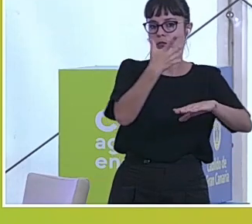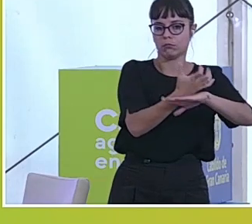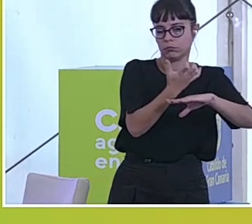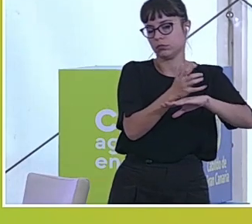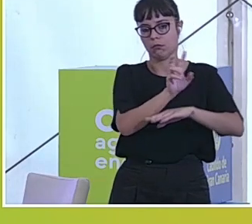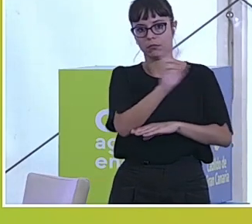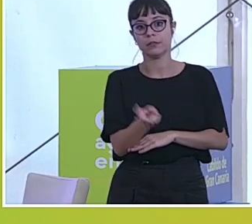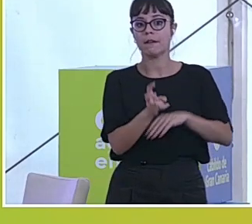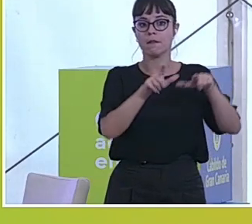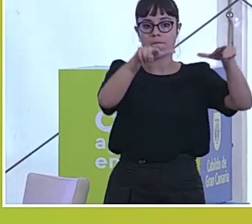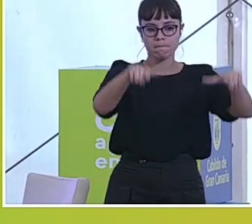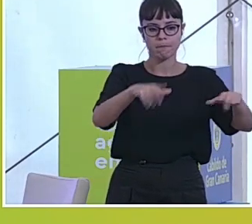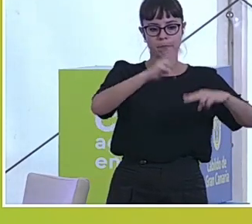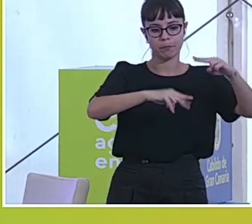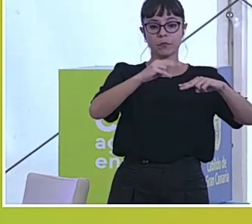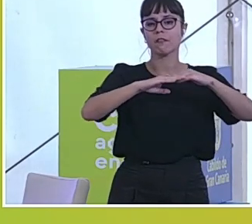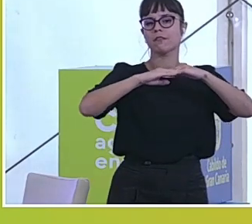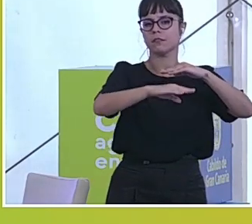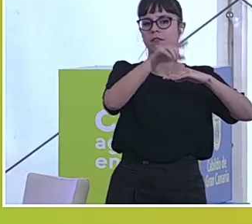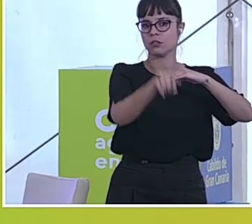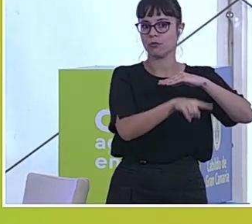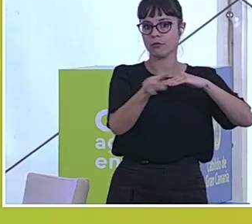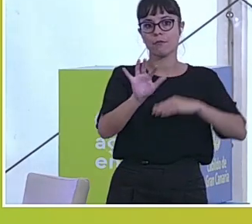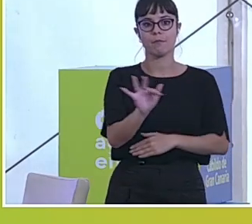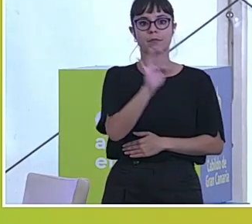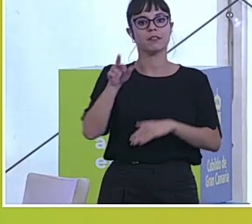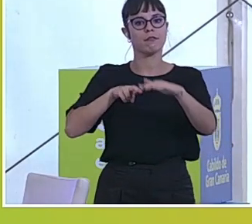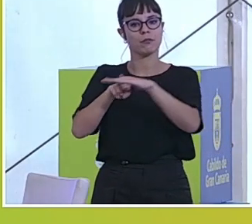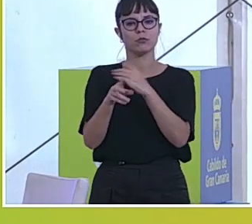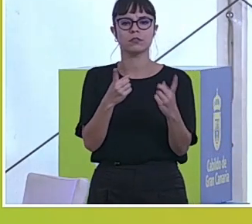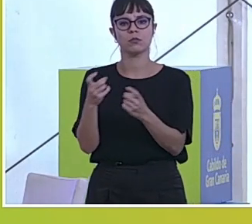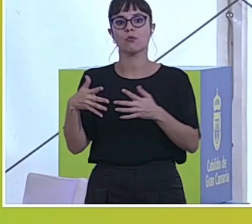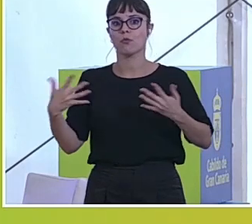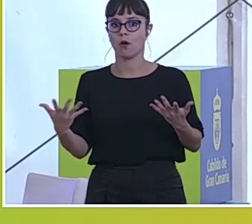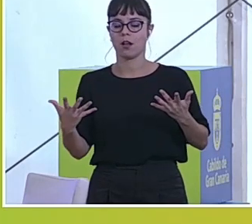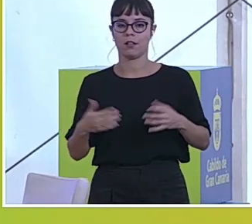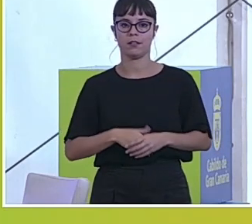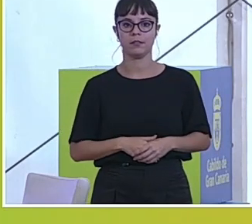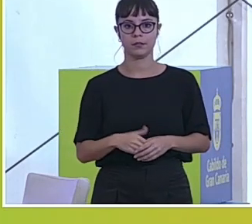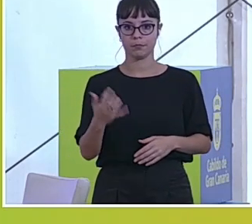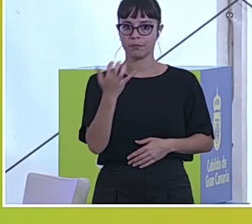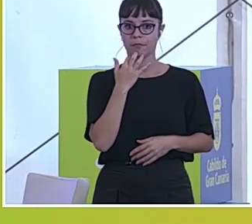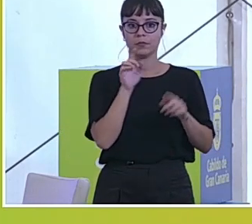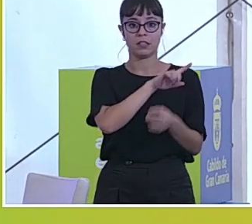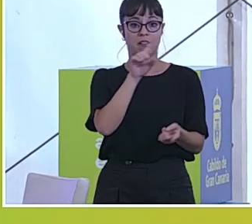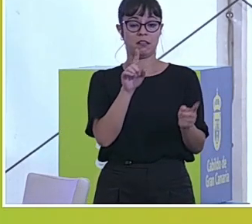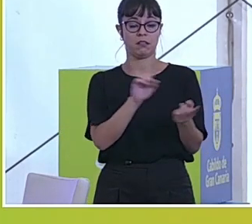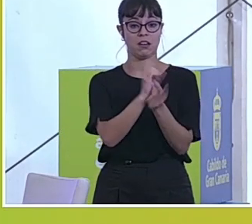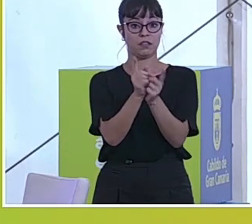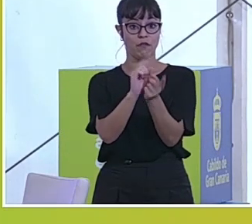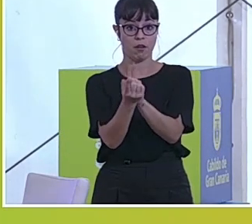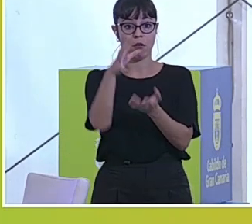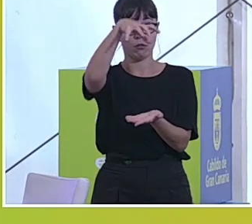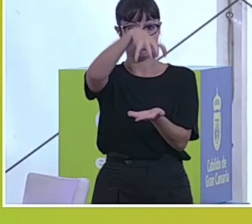necesitas determinados equipos que, pues, por ejemplo, el cambio de la configuración de los transformadores, de los taps, o